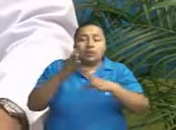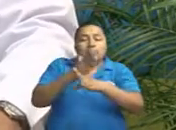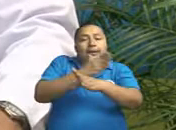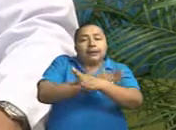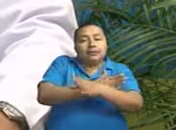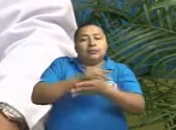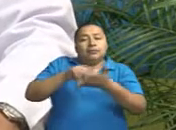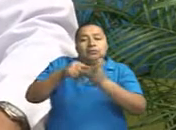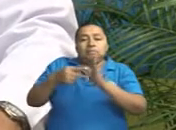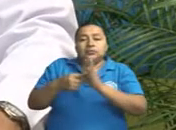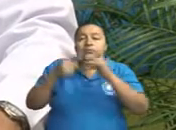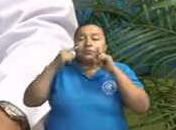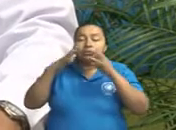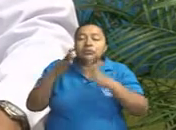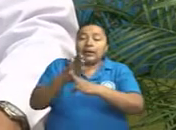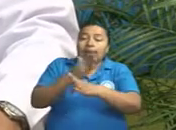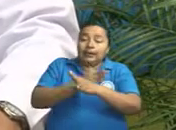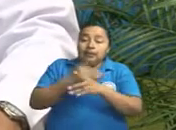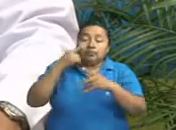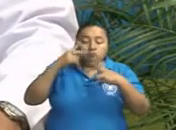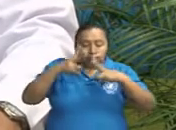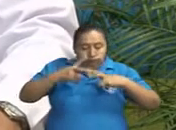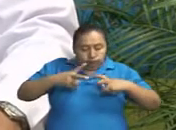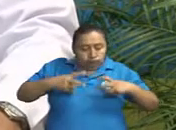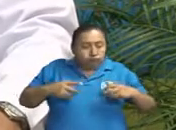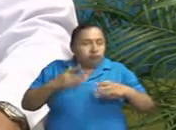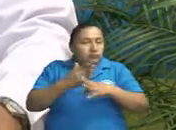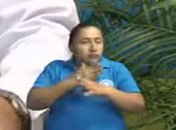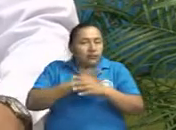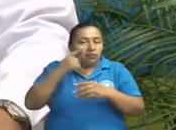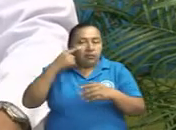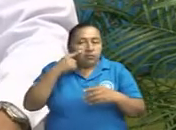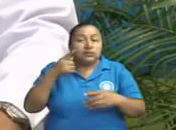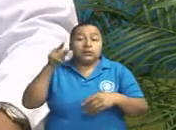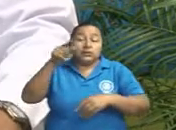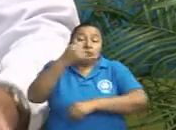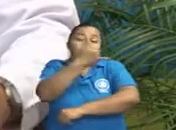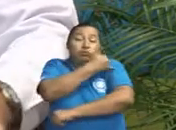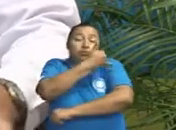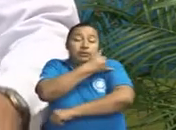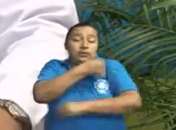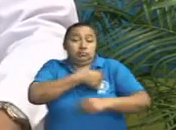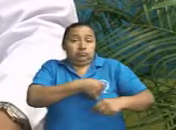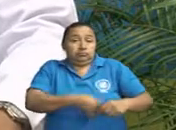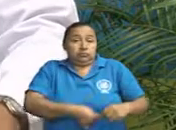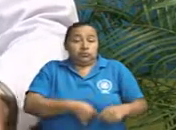al diagnóstico precoz de esta patología. En el Hospital Berta Calderón